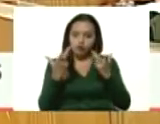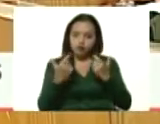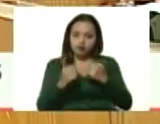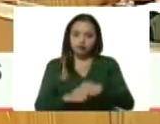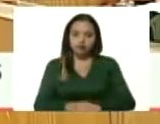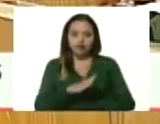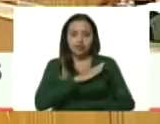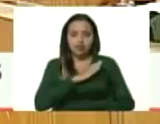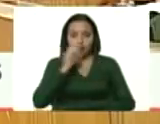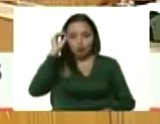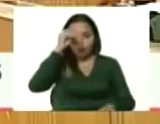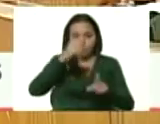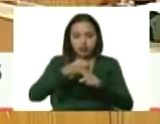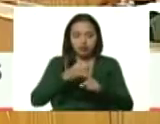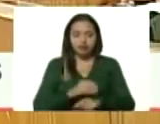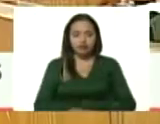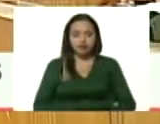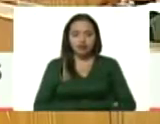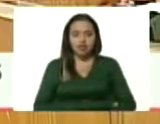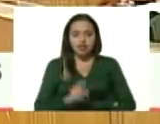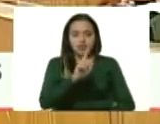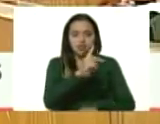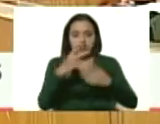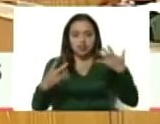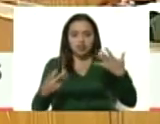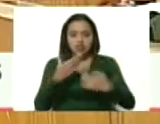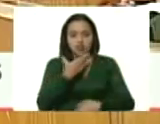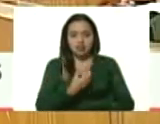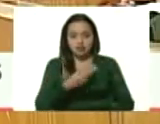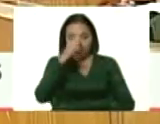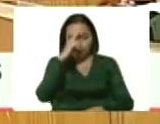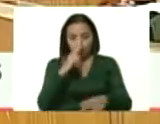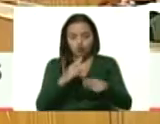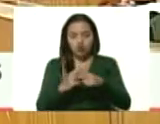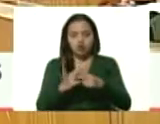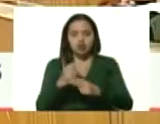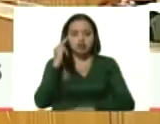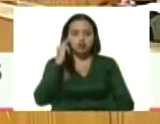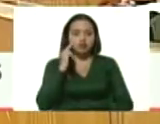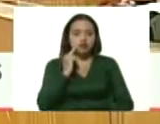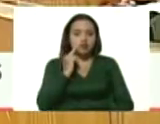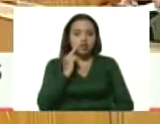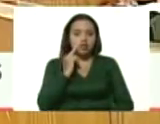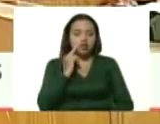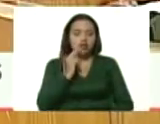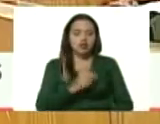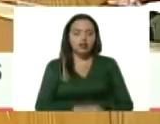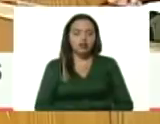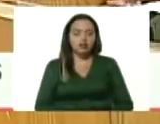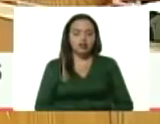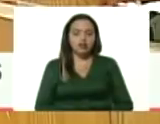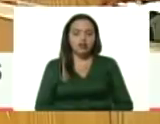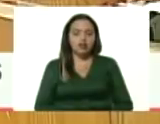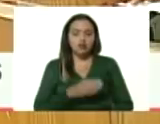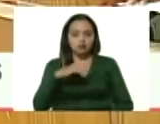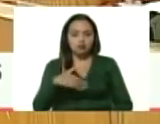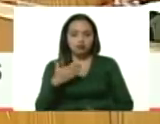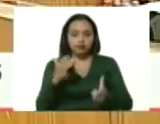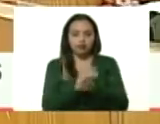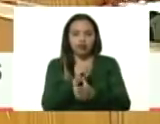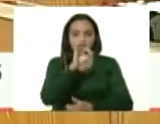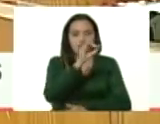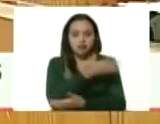Teníamos una meta al 17 de diciembre, en honor al libertador Simón Bolívar, de llegar a 3 millones